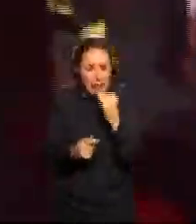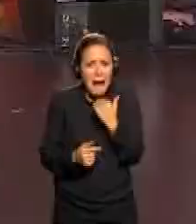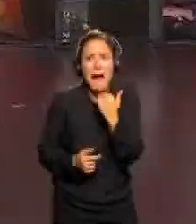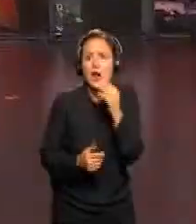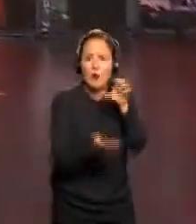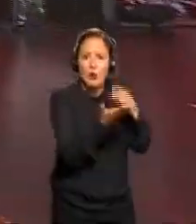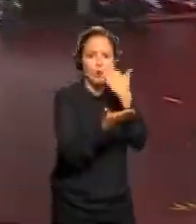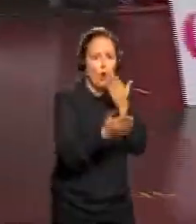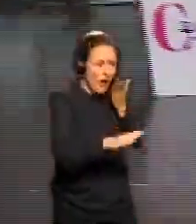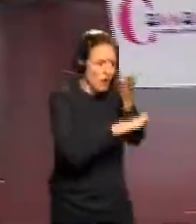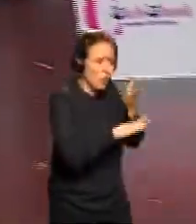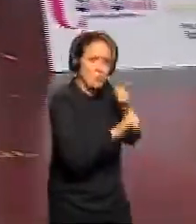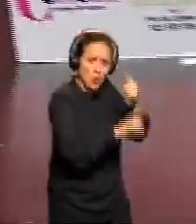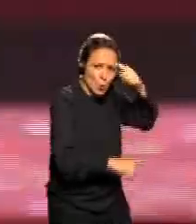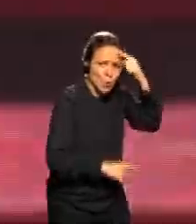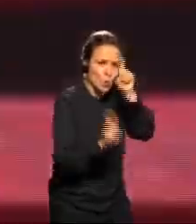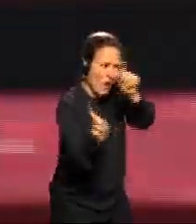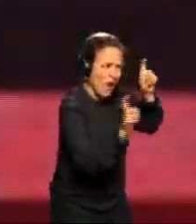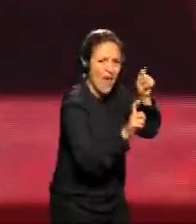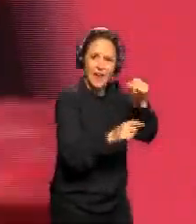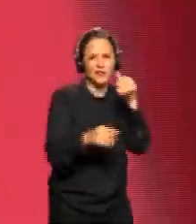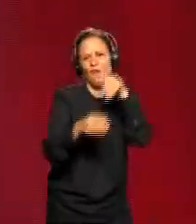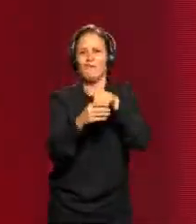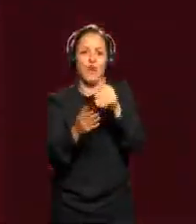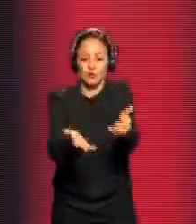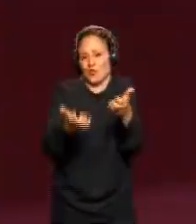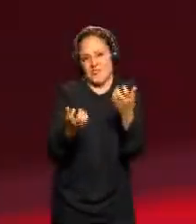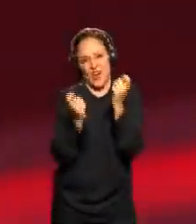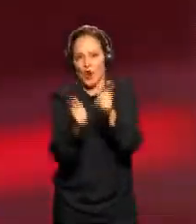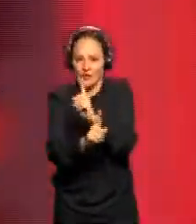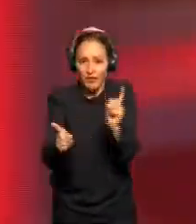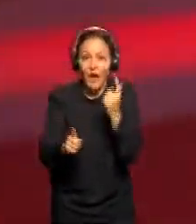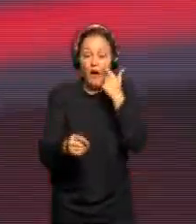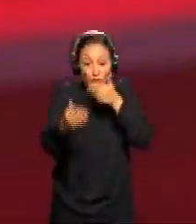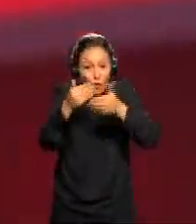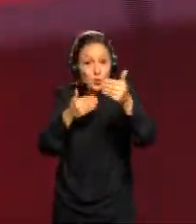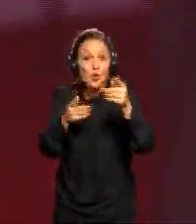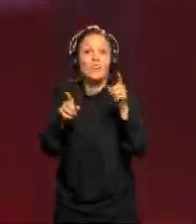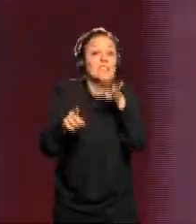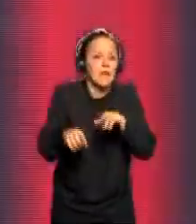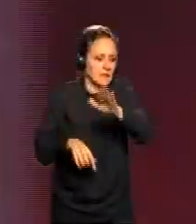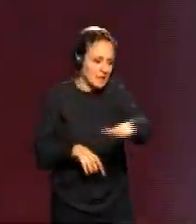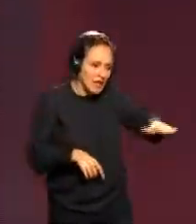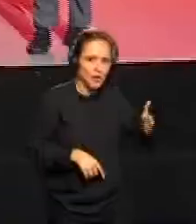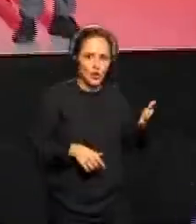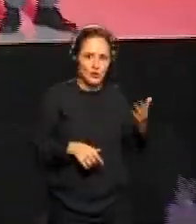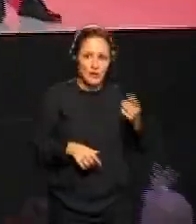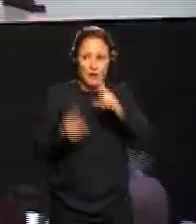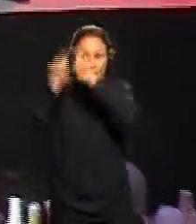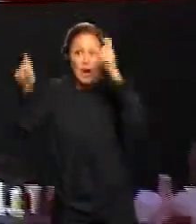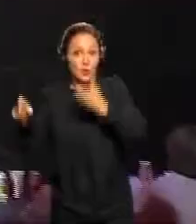fomentar cultura, eso votos no da. El futuro los niños son y no lo ve la corrupción.